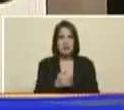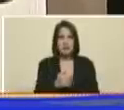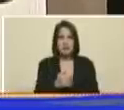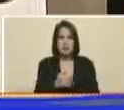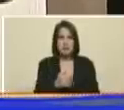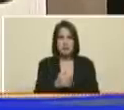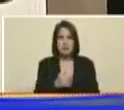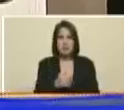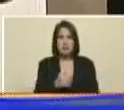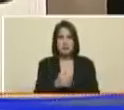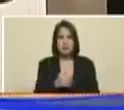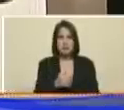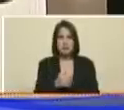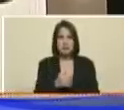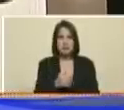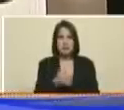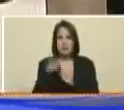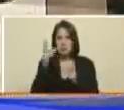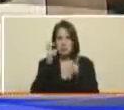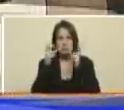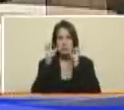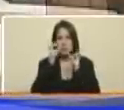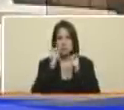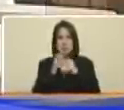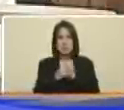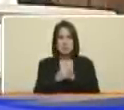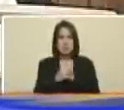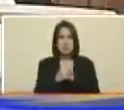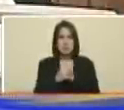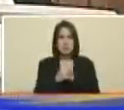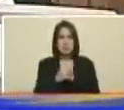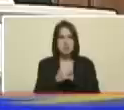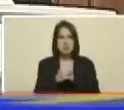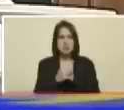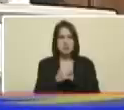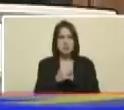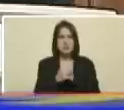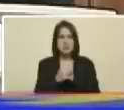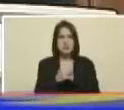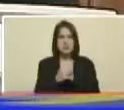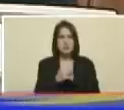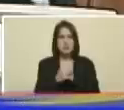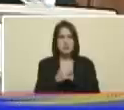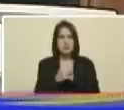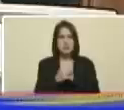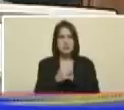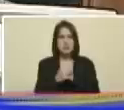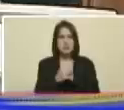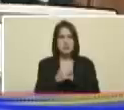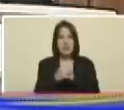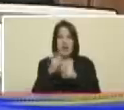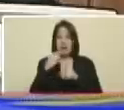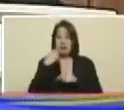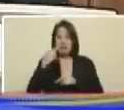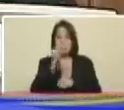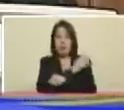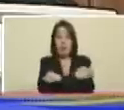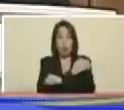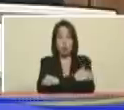Aquella vez fue público, abierto. La meritocracia oligárquica,